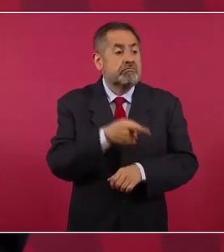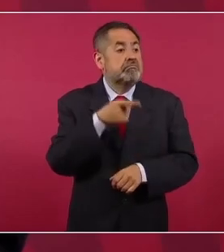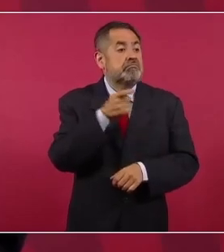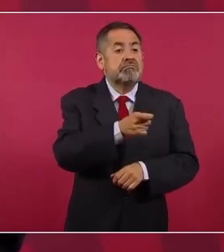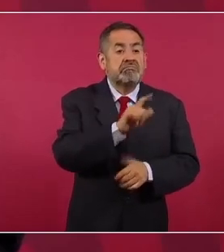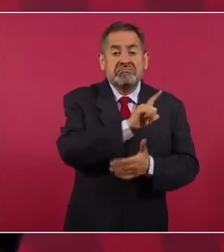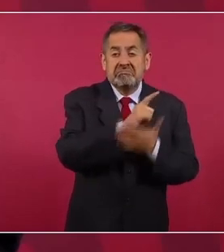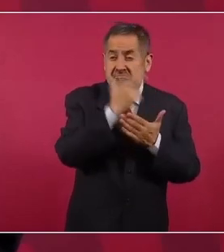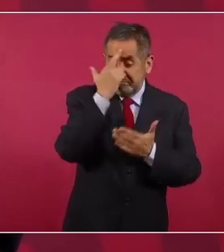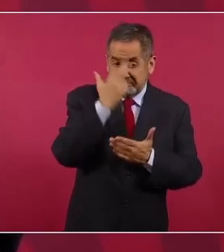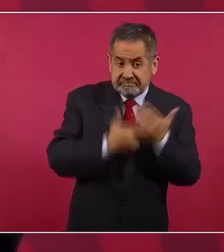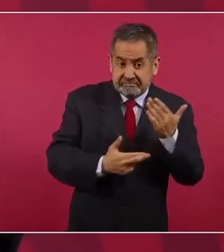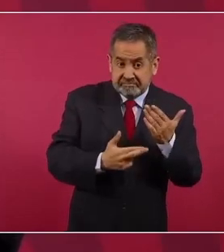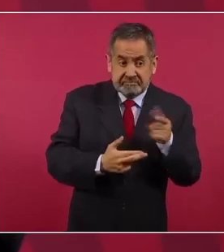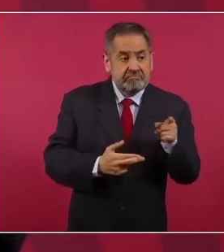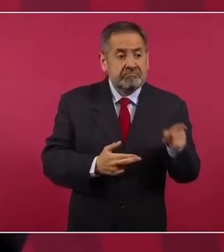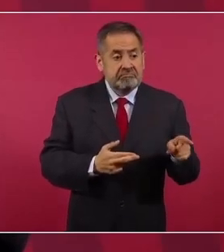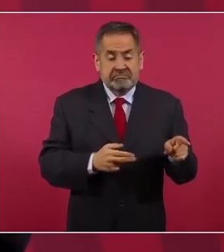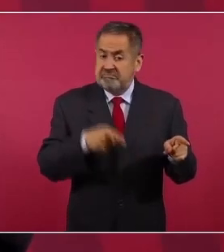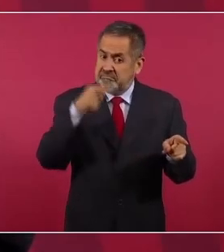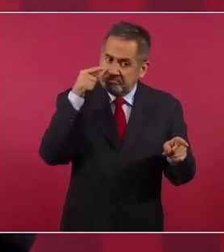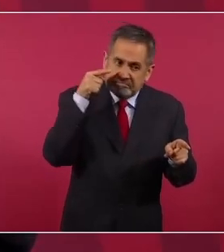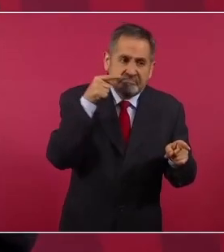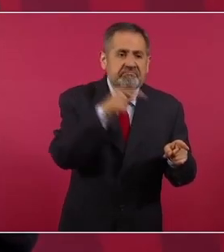delito debe ser